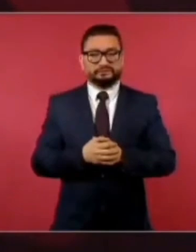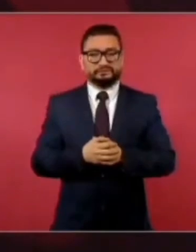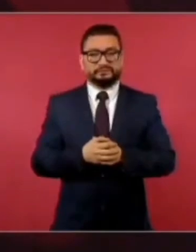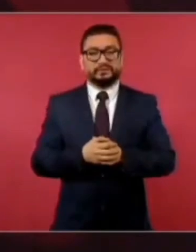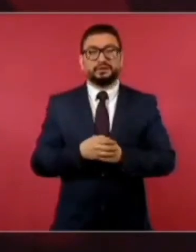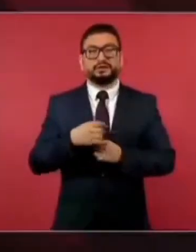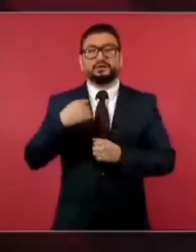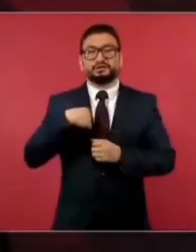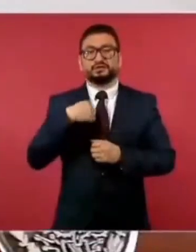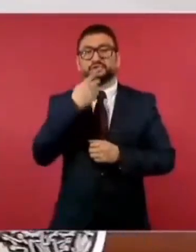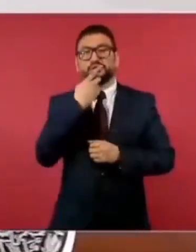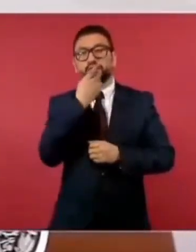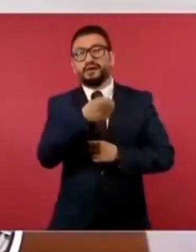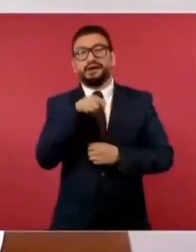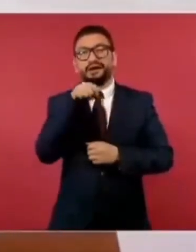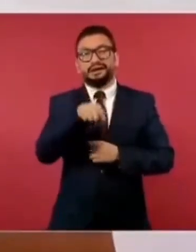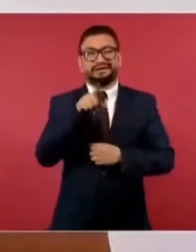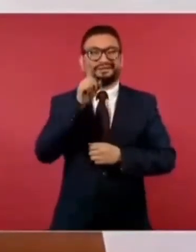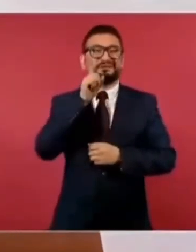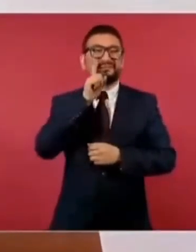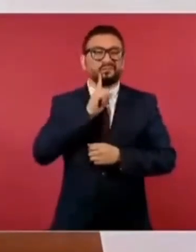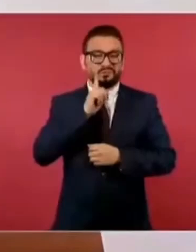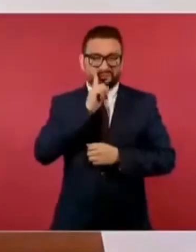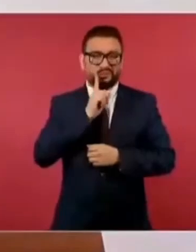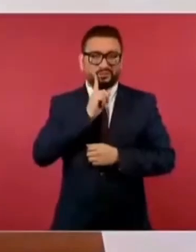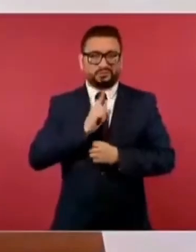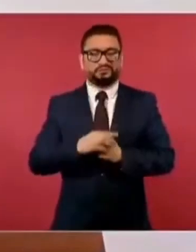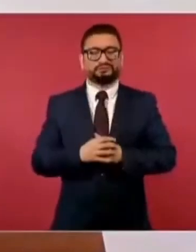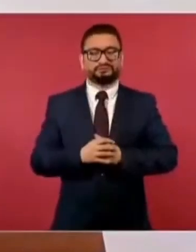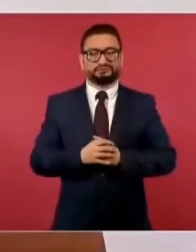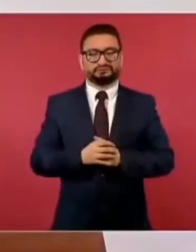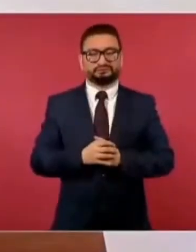le dije a